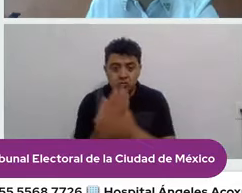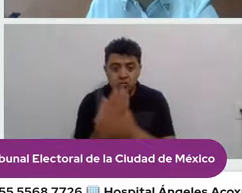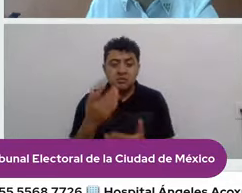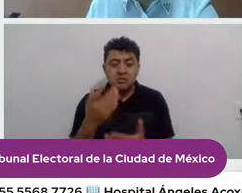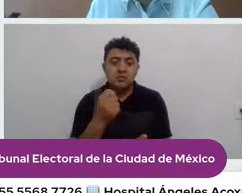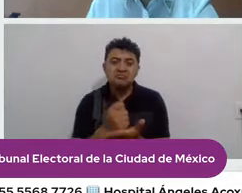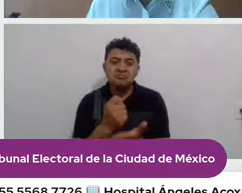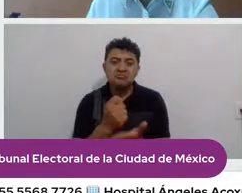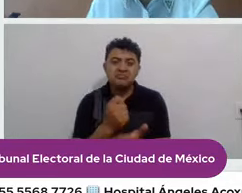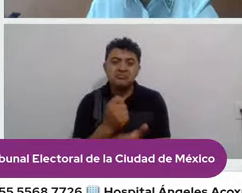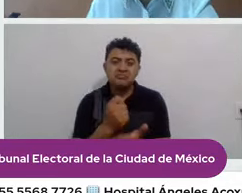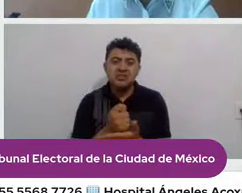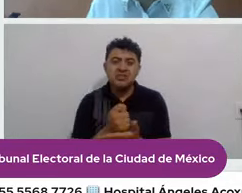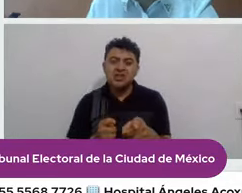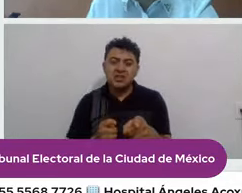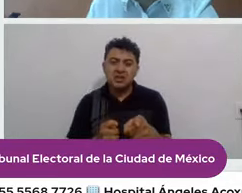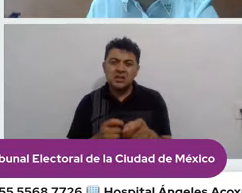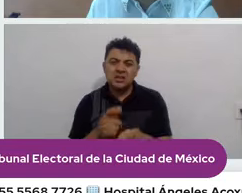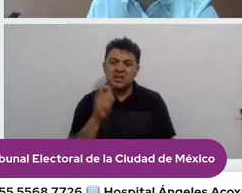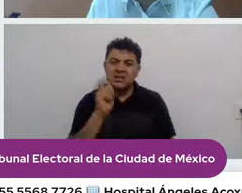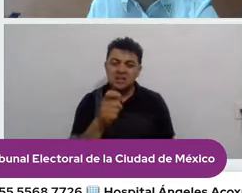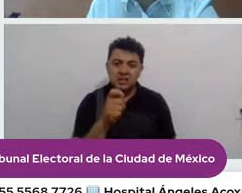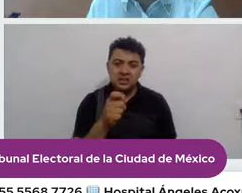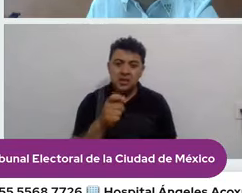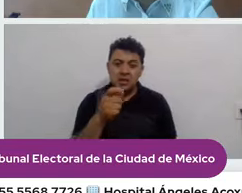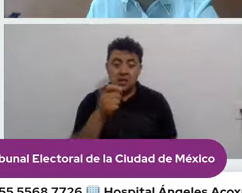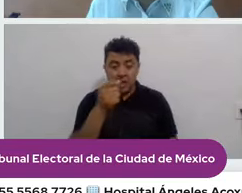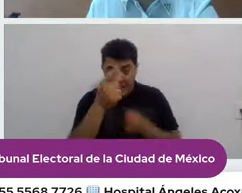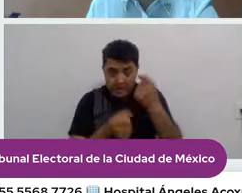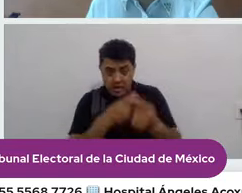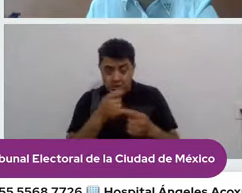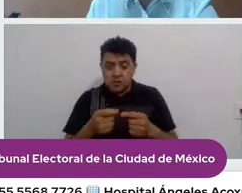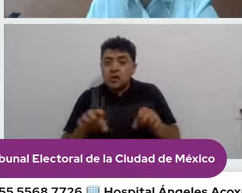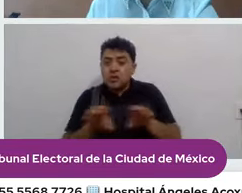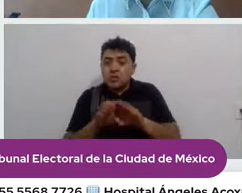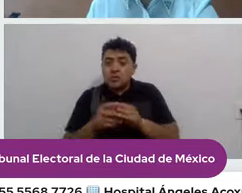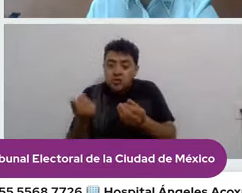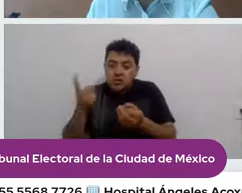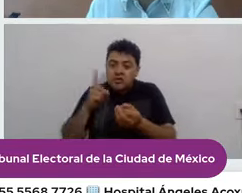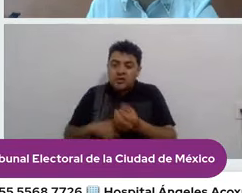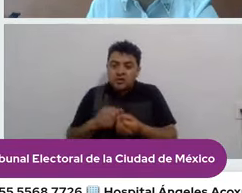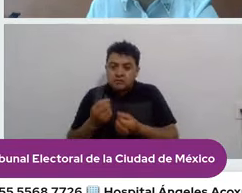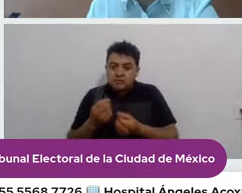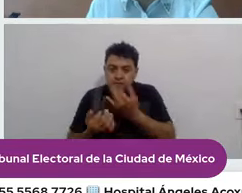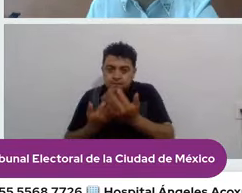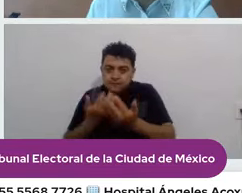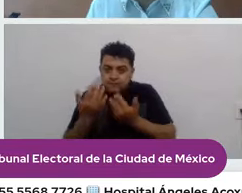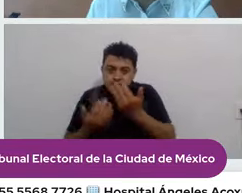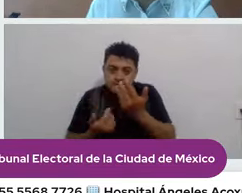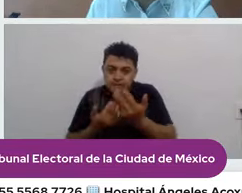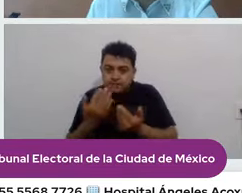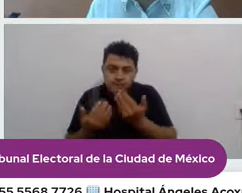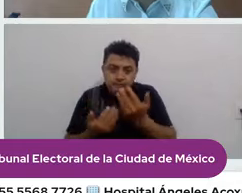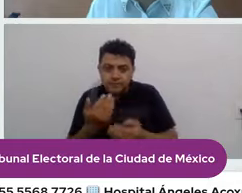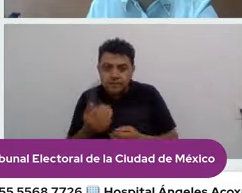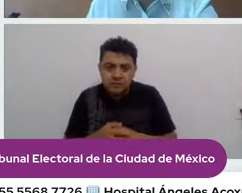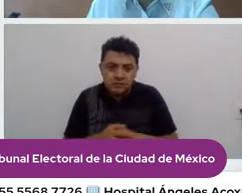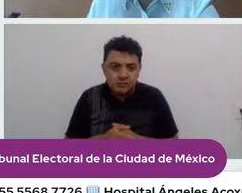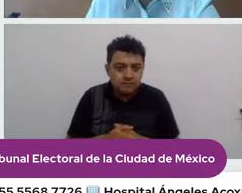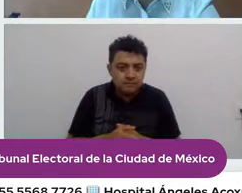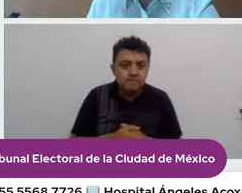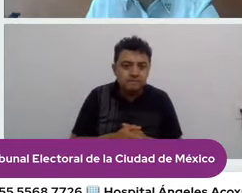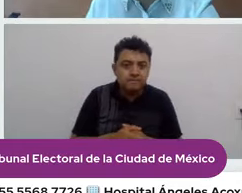del conducto auditivo externo por esa cera que se derrite y se introduce en el conducto auditivo, ¿sí? Si a ustedes les ha caído cera